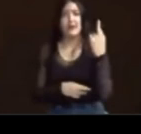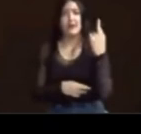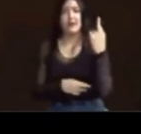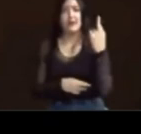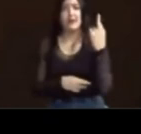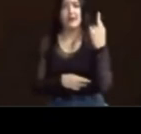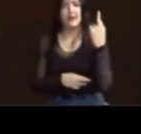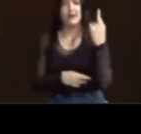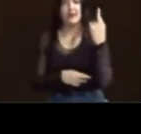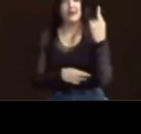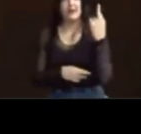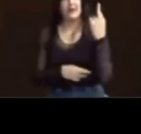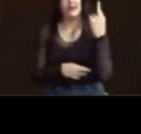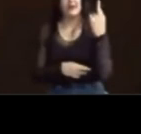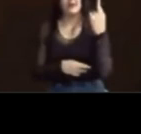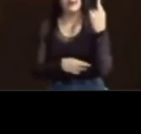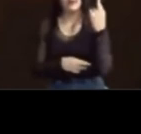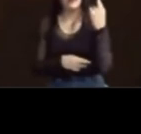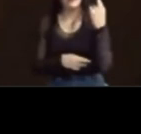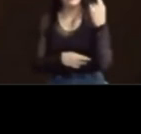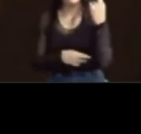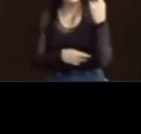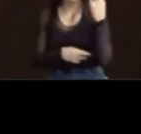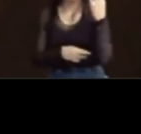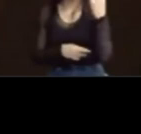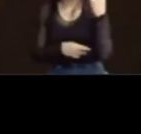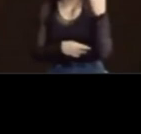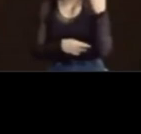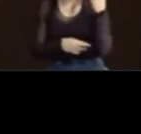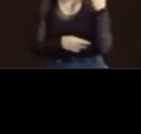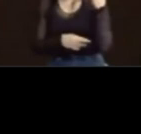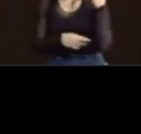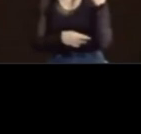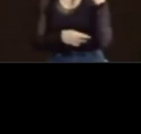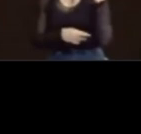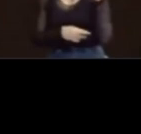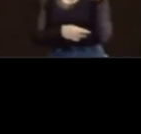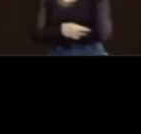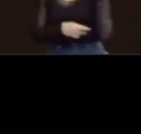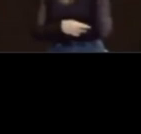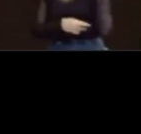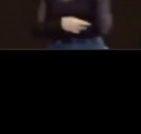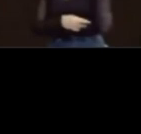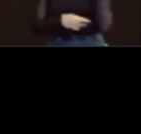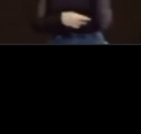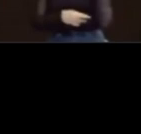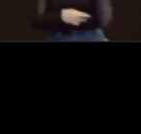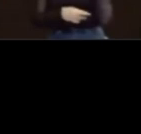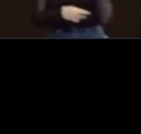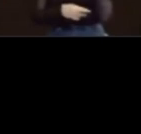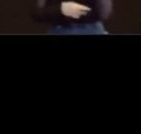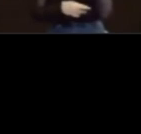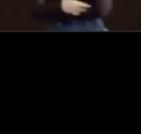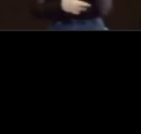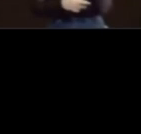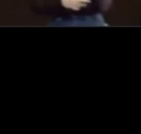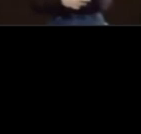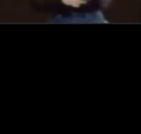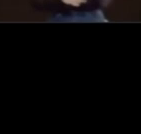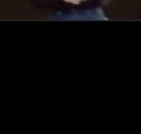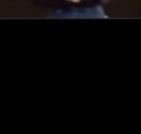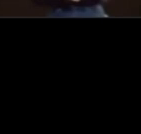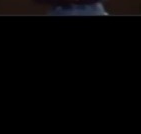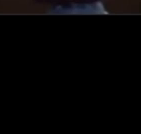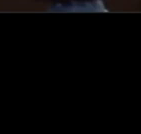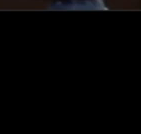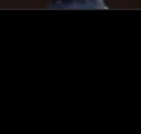solidarios. No podemos ser condescendientes con los criminales y si bien no podemos promover la violencia, tampoco podemos